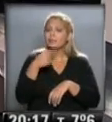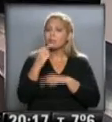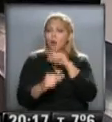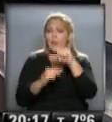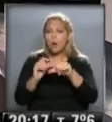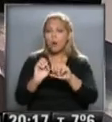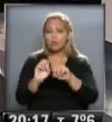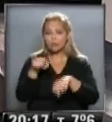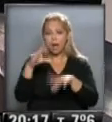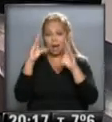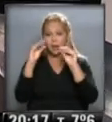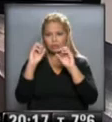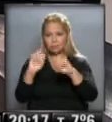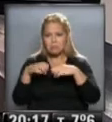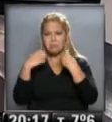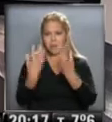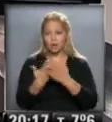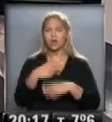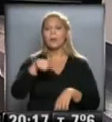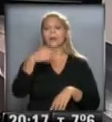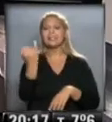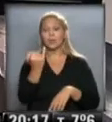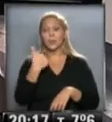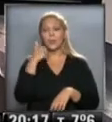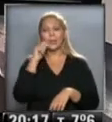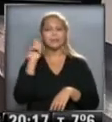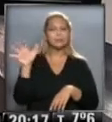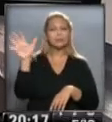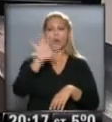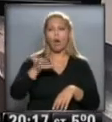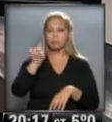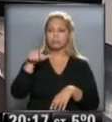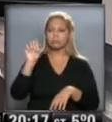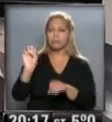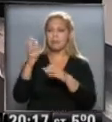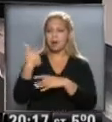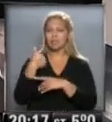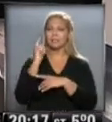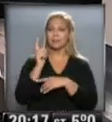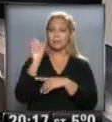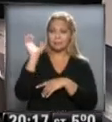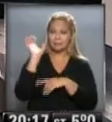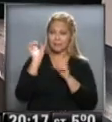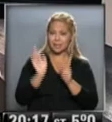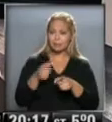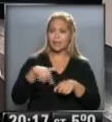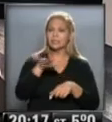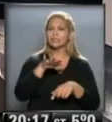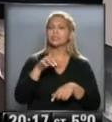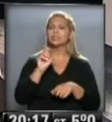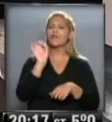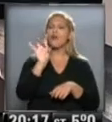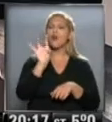mejorando el tiempo a partir esta noche, por lo tanto mañana jueves tendremos buen tiempo en gran parte de la región, mejoran las condiciones meteorológicas también en